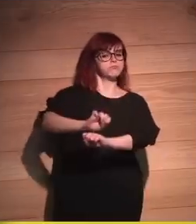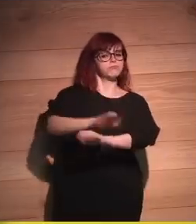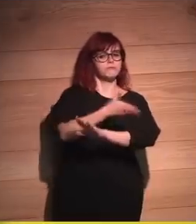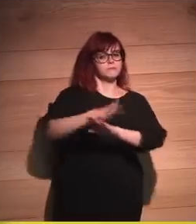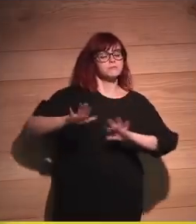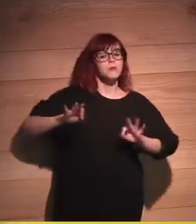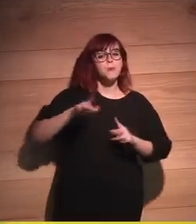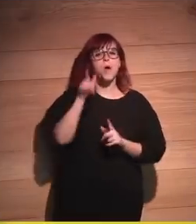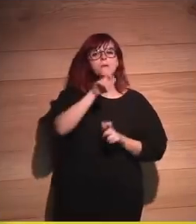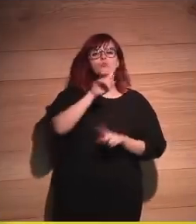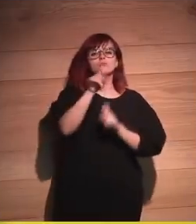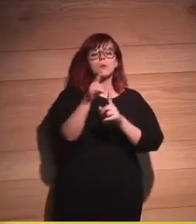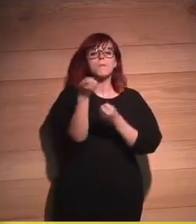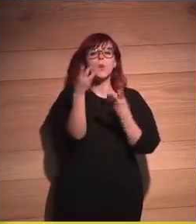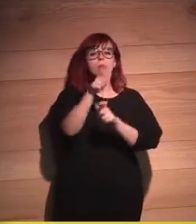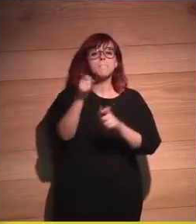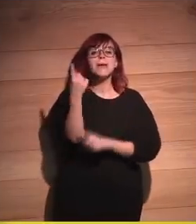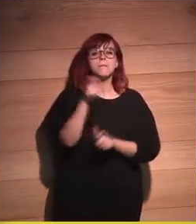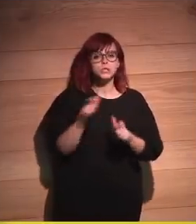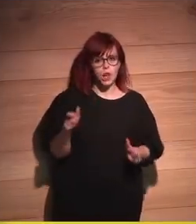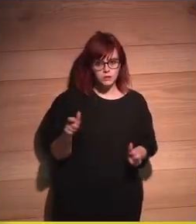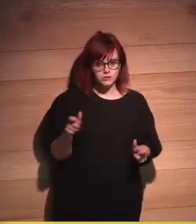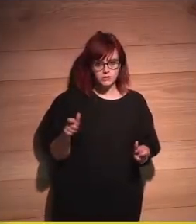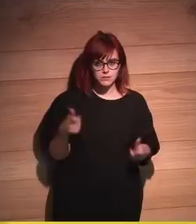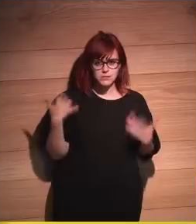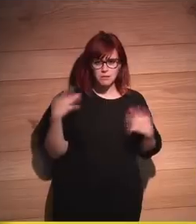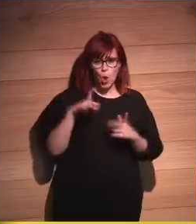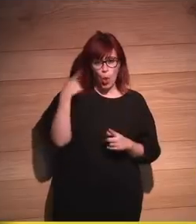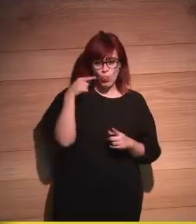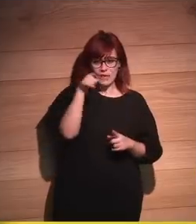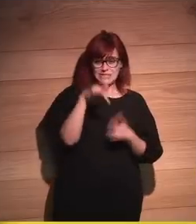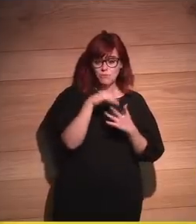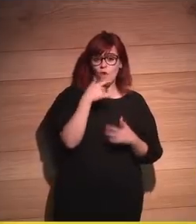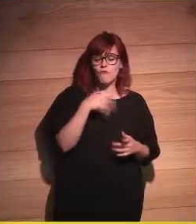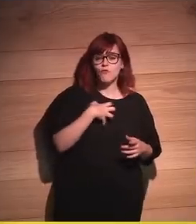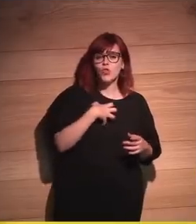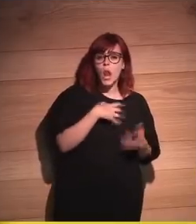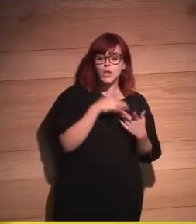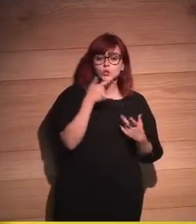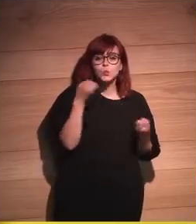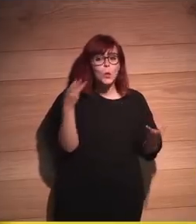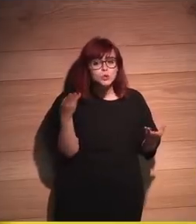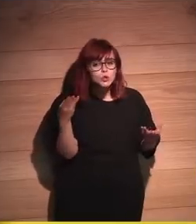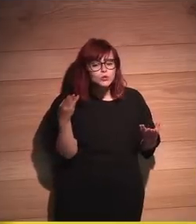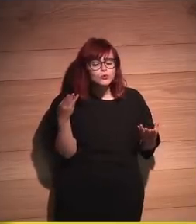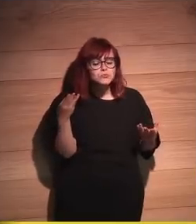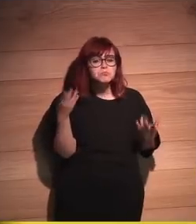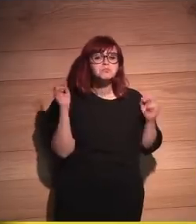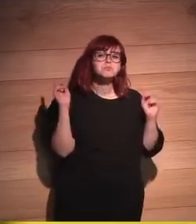Pregunté, ¿cuánta gente trabaja aquí? 1000 personas. ¿De las cuales funcionarios? No,